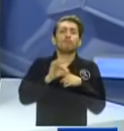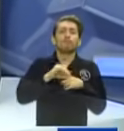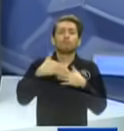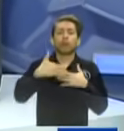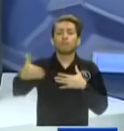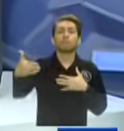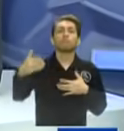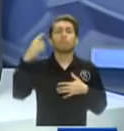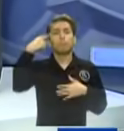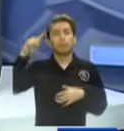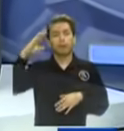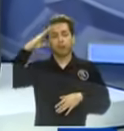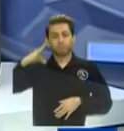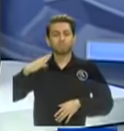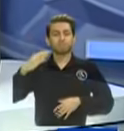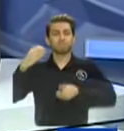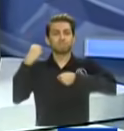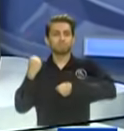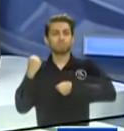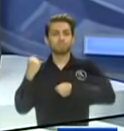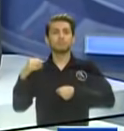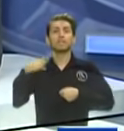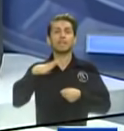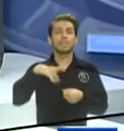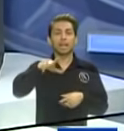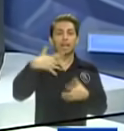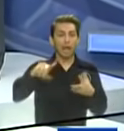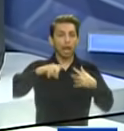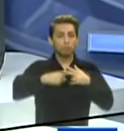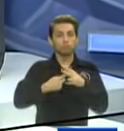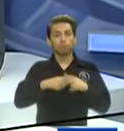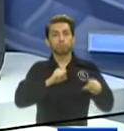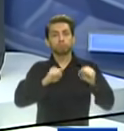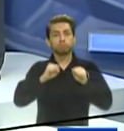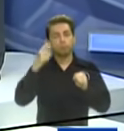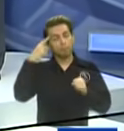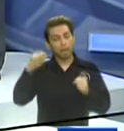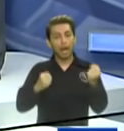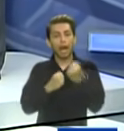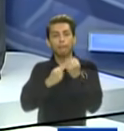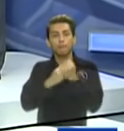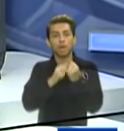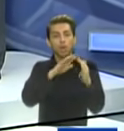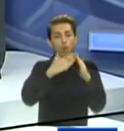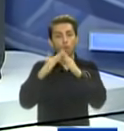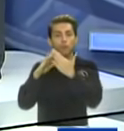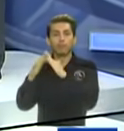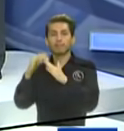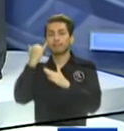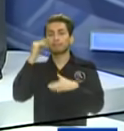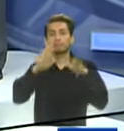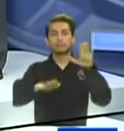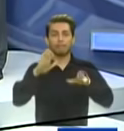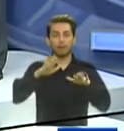Ejército Nacional. Tiene operaciones ya este fin de semana apoyando a la comunidad de Izabal. Vea usted.